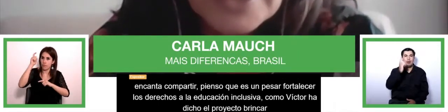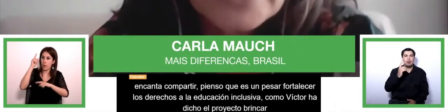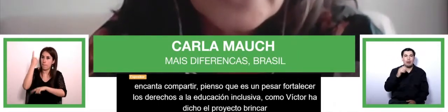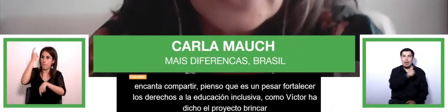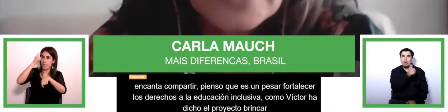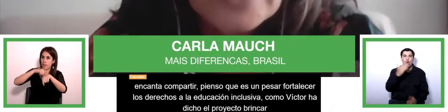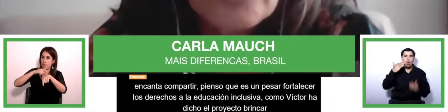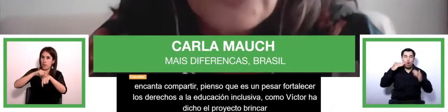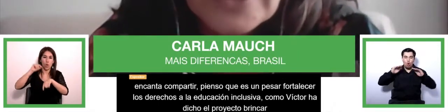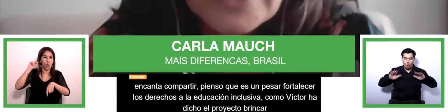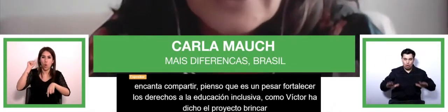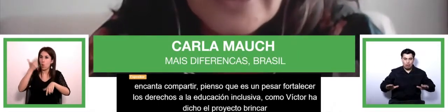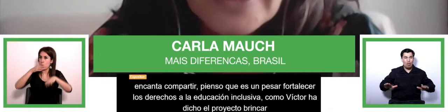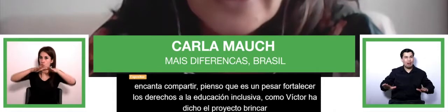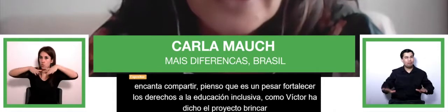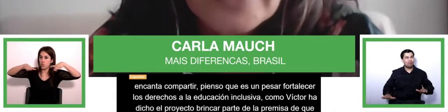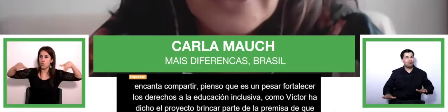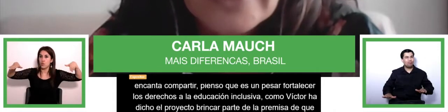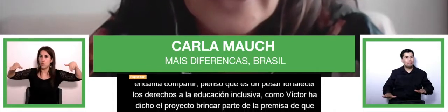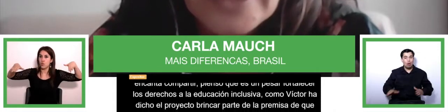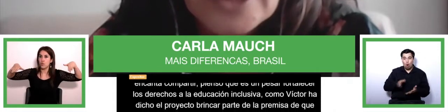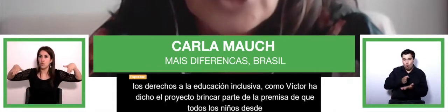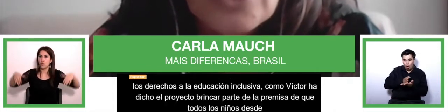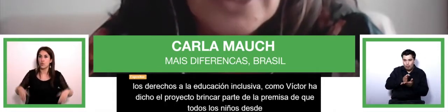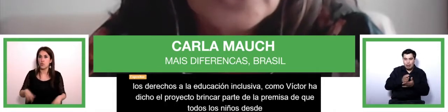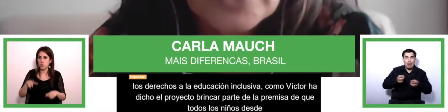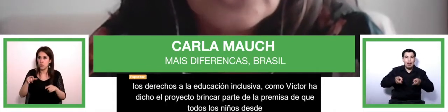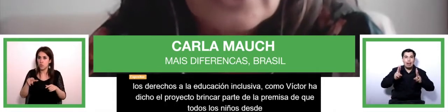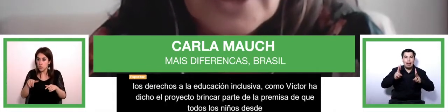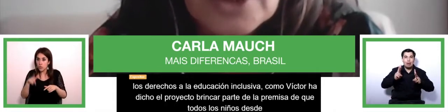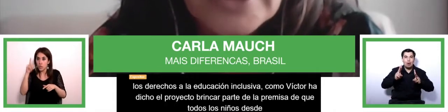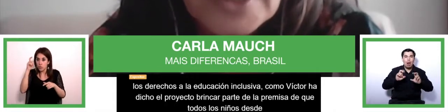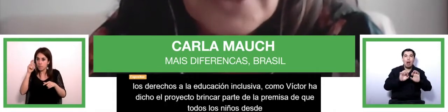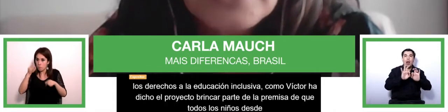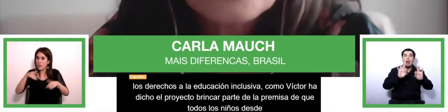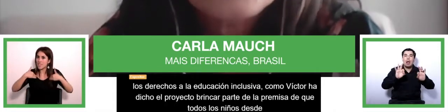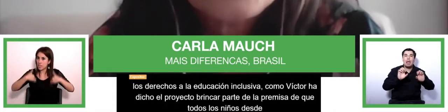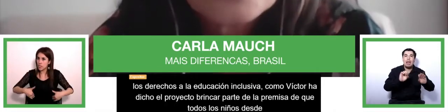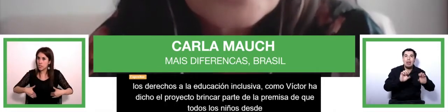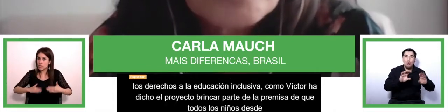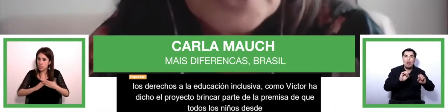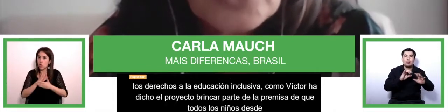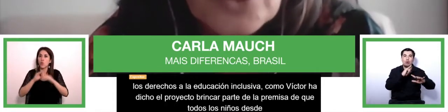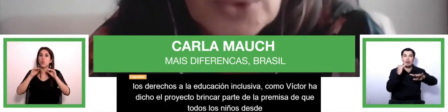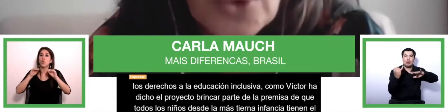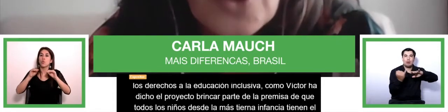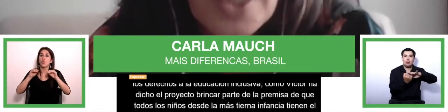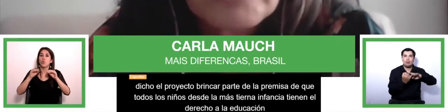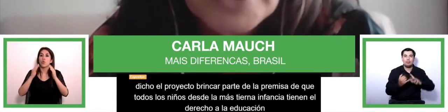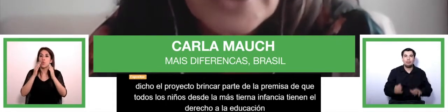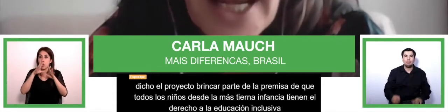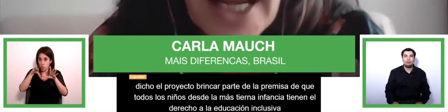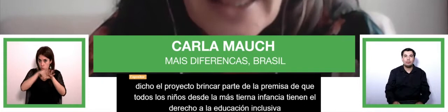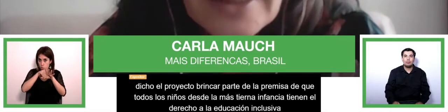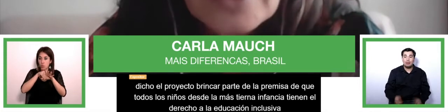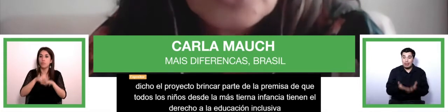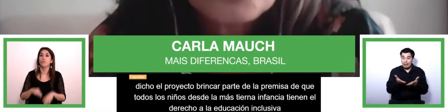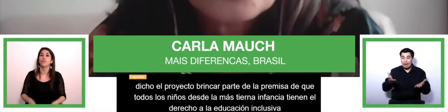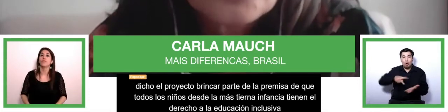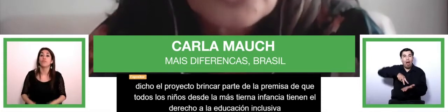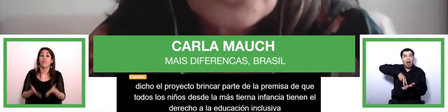desde la más tenra infancia tienen el derecho a la educación inclusiva y encima de todo al